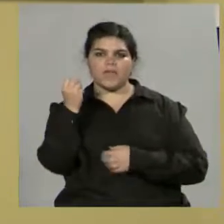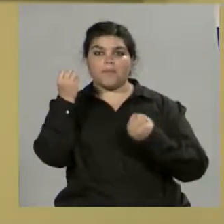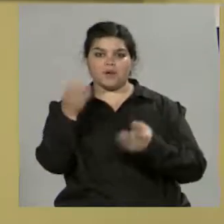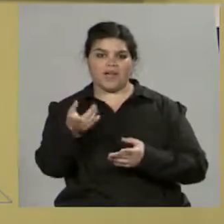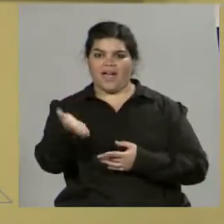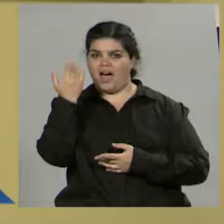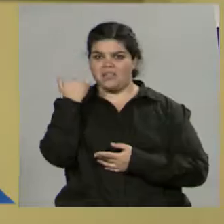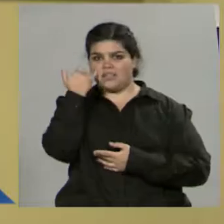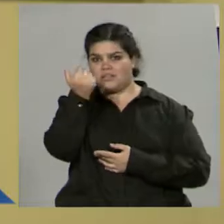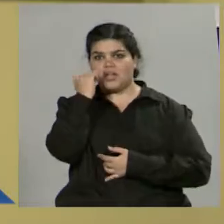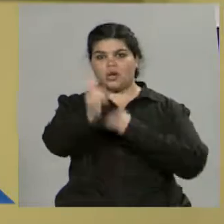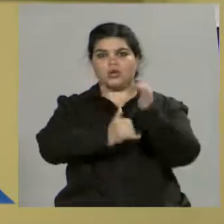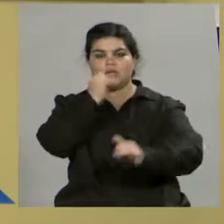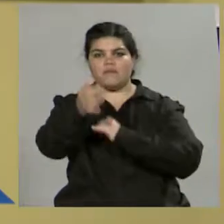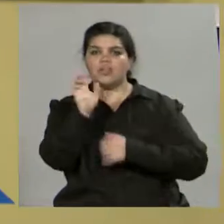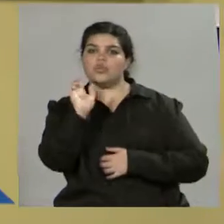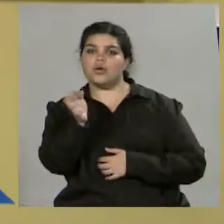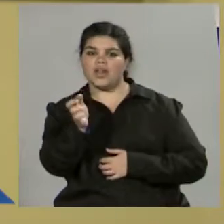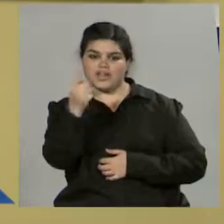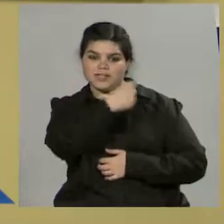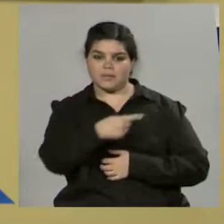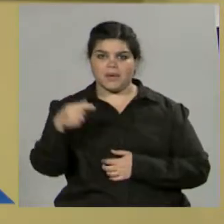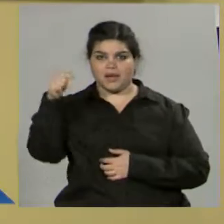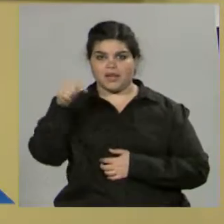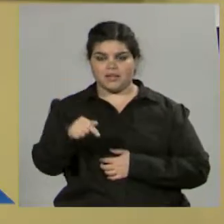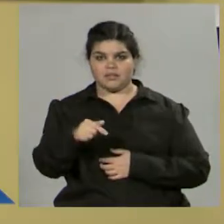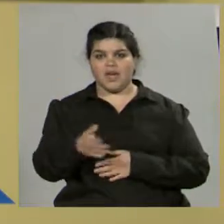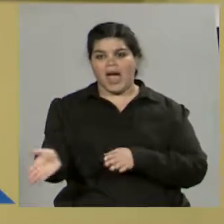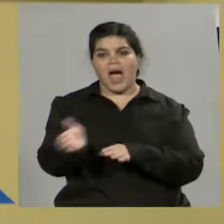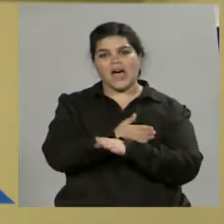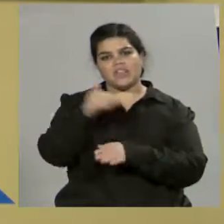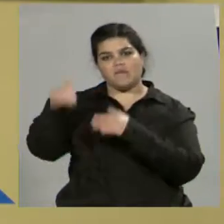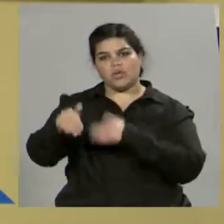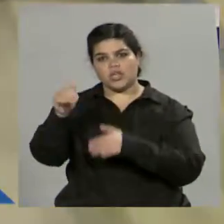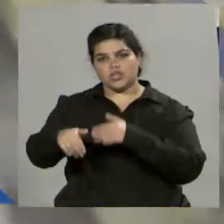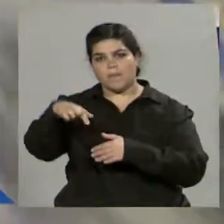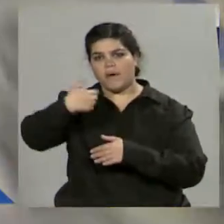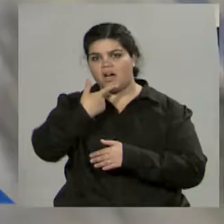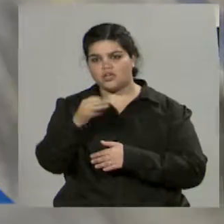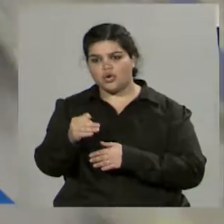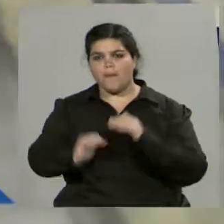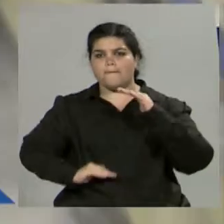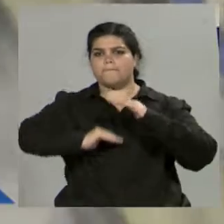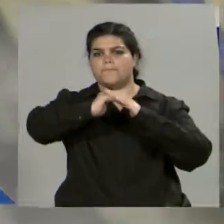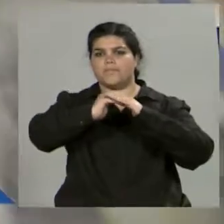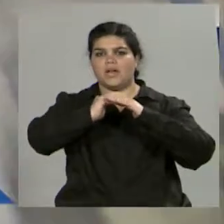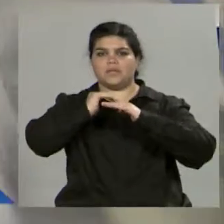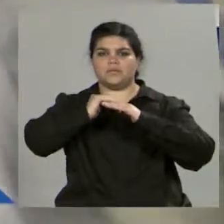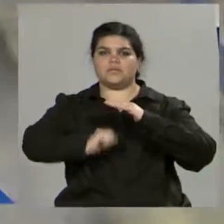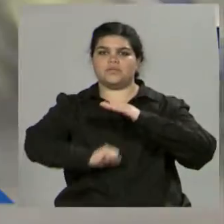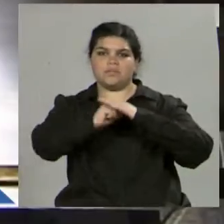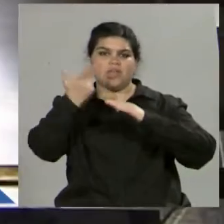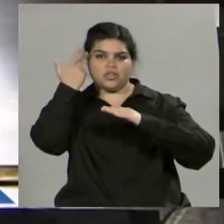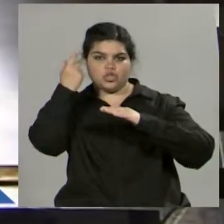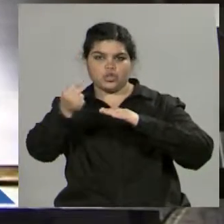te contábamos en los títulos, el dólar durante esta semana previa a las PASO no superó los 18 pesos. El dólar